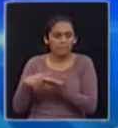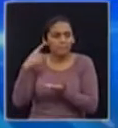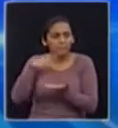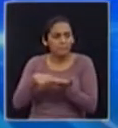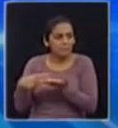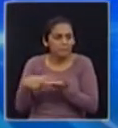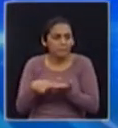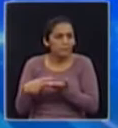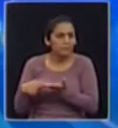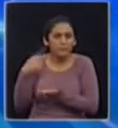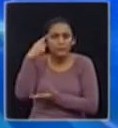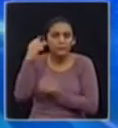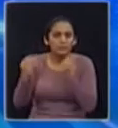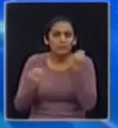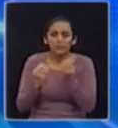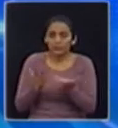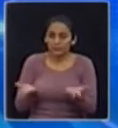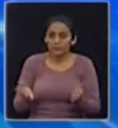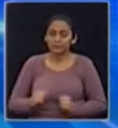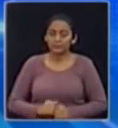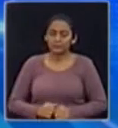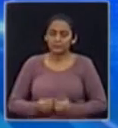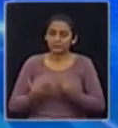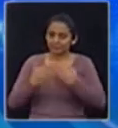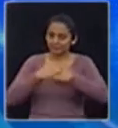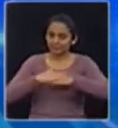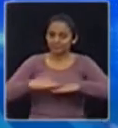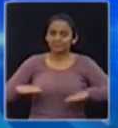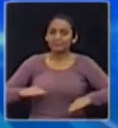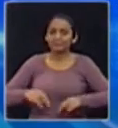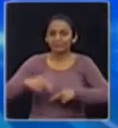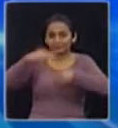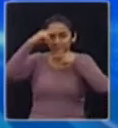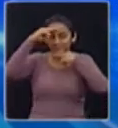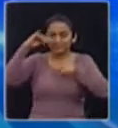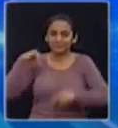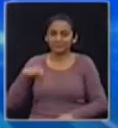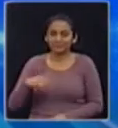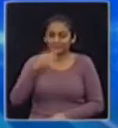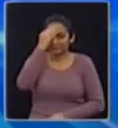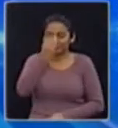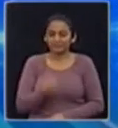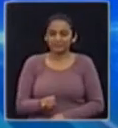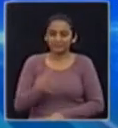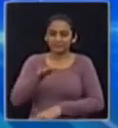realicen respecto a estos casos. Con esta información me despido, ustedes tienen más en estudios. Muy buenas tardes.